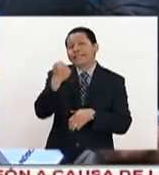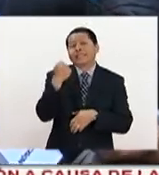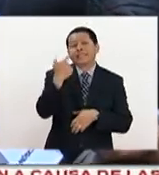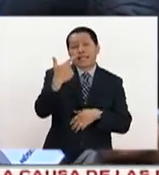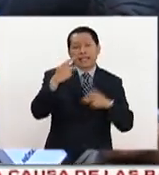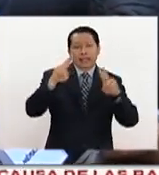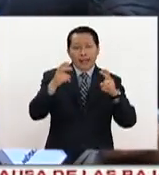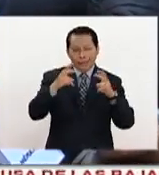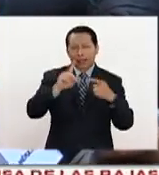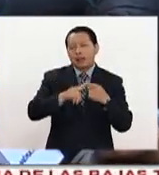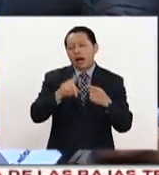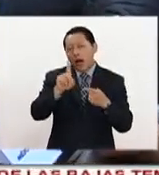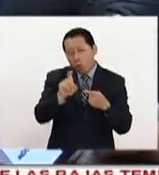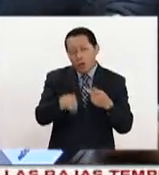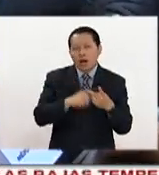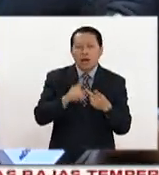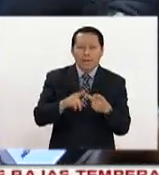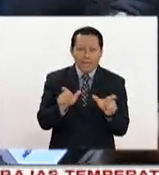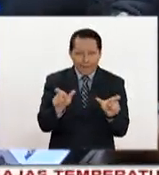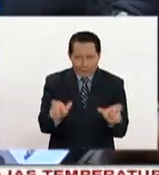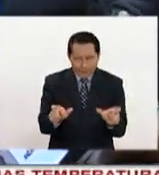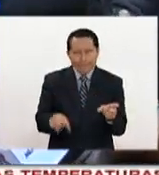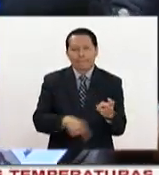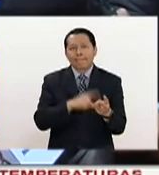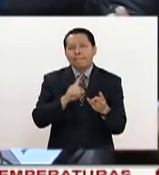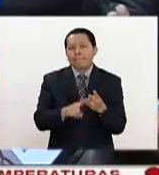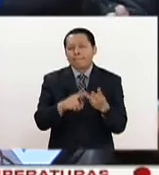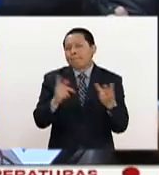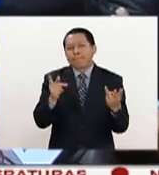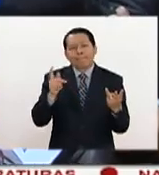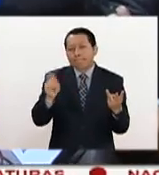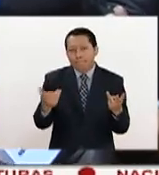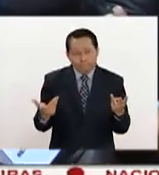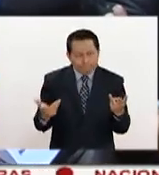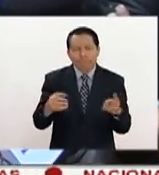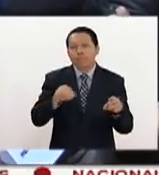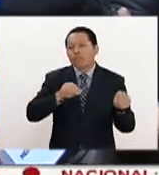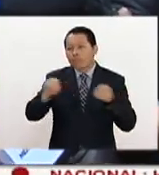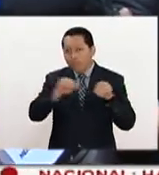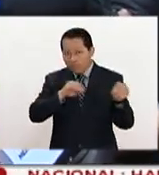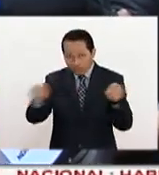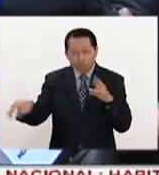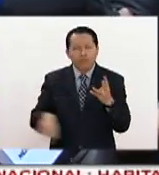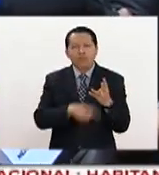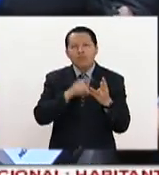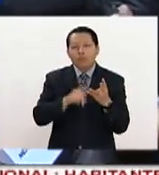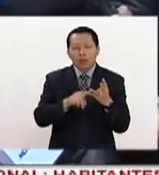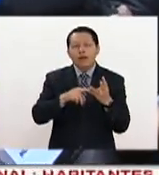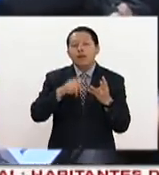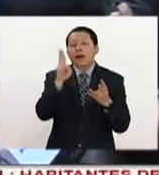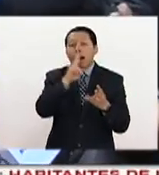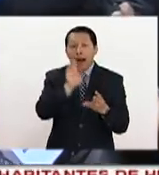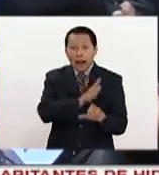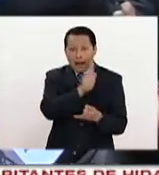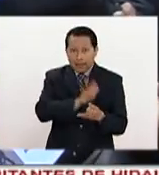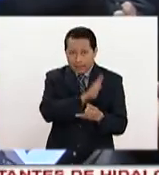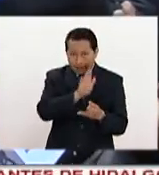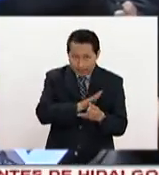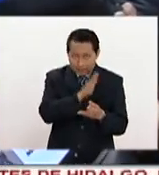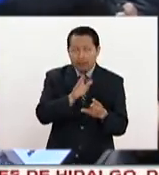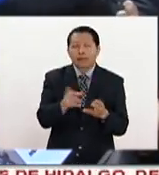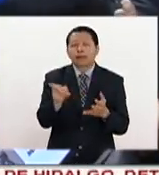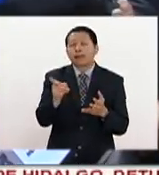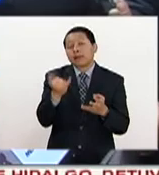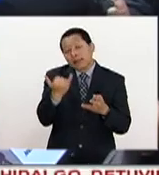El tema del agua, el tema de seguridad, el tema de la movilidad, el tema del aire, la calidad del aire y el